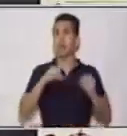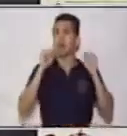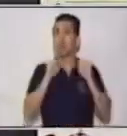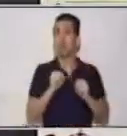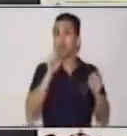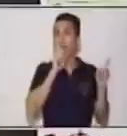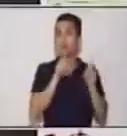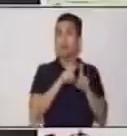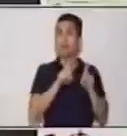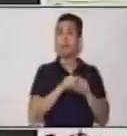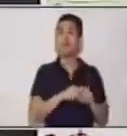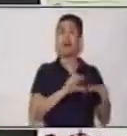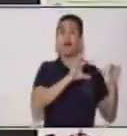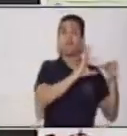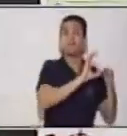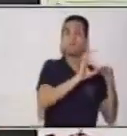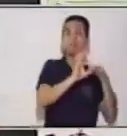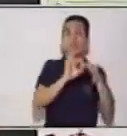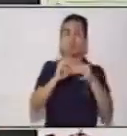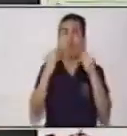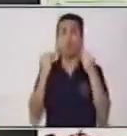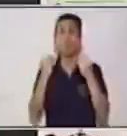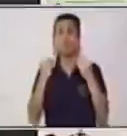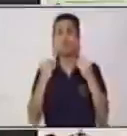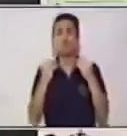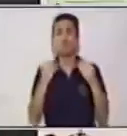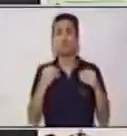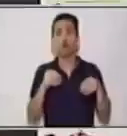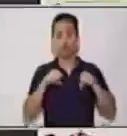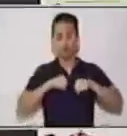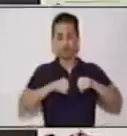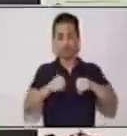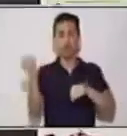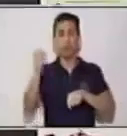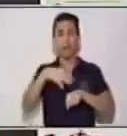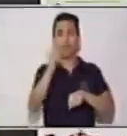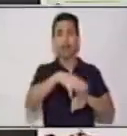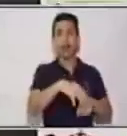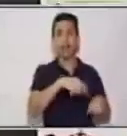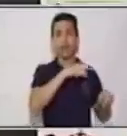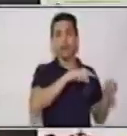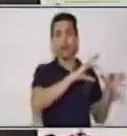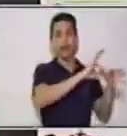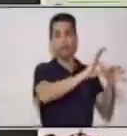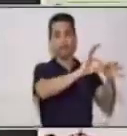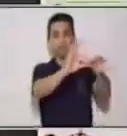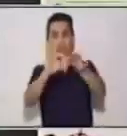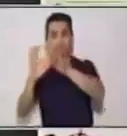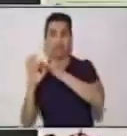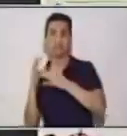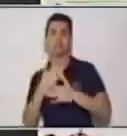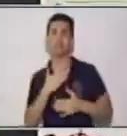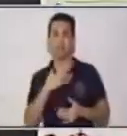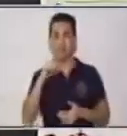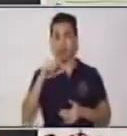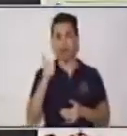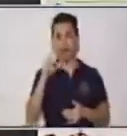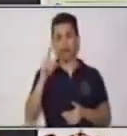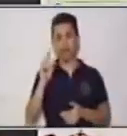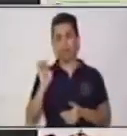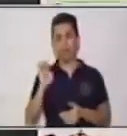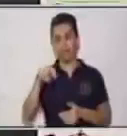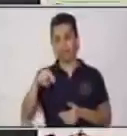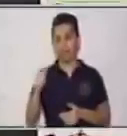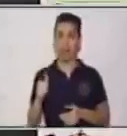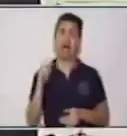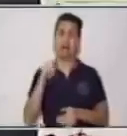supermercados. Y pues el ejemplo del mouse también corresponde tanto a un calco semántico como a un préstamo semántico.